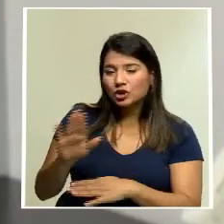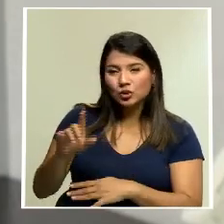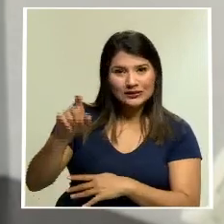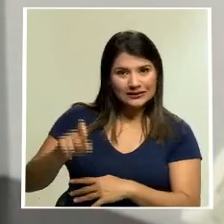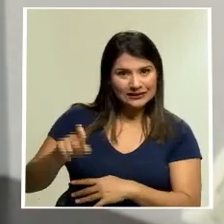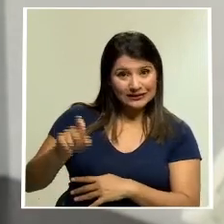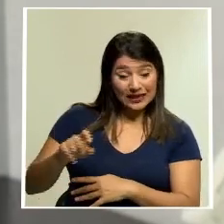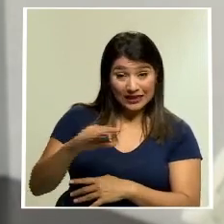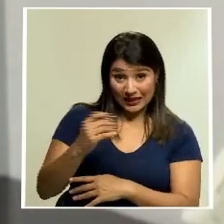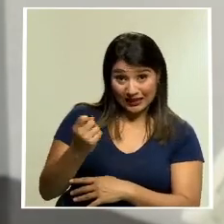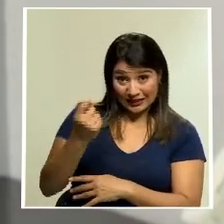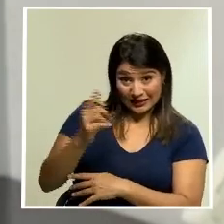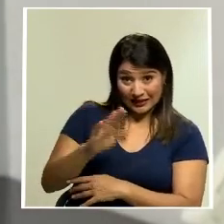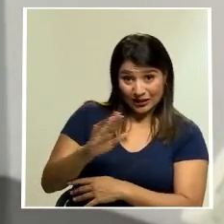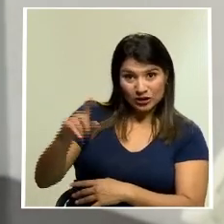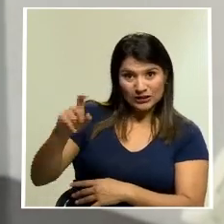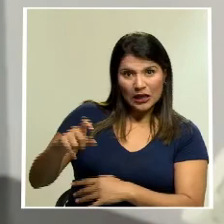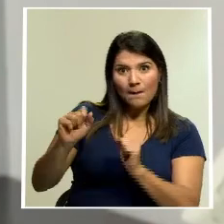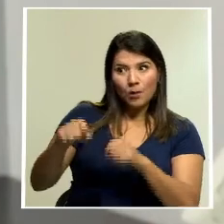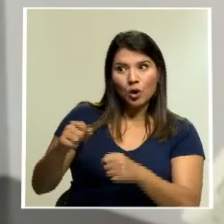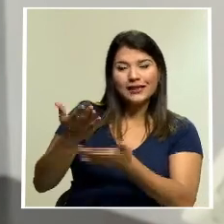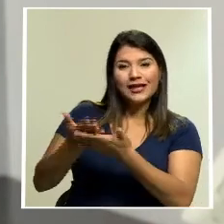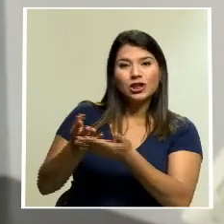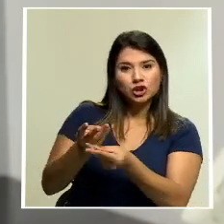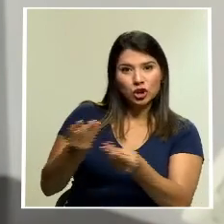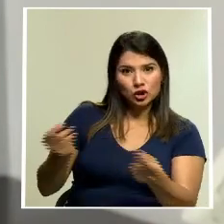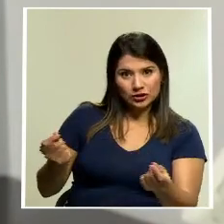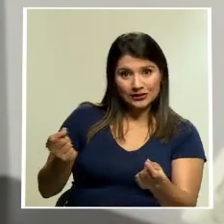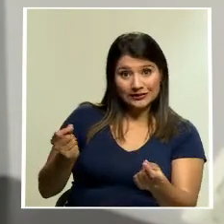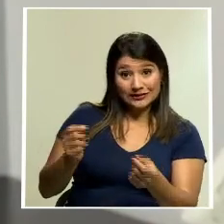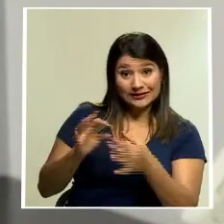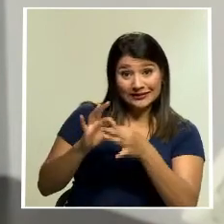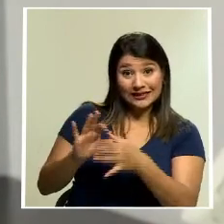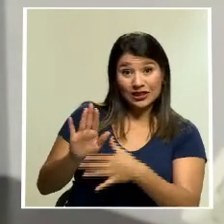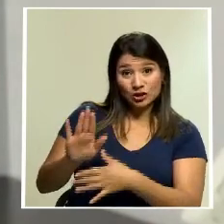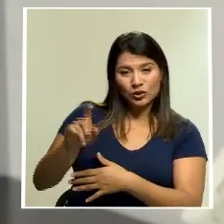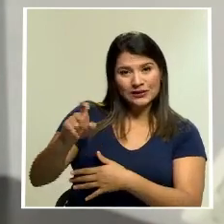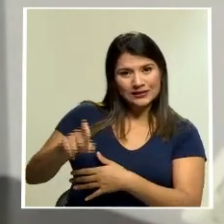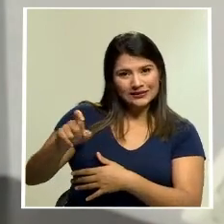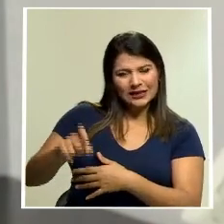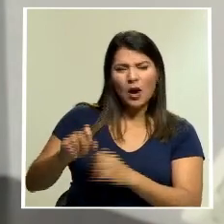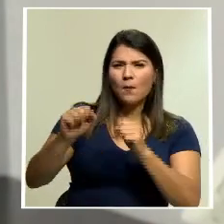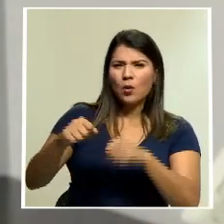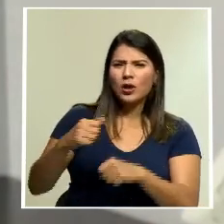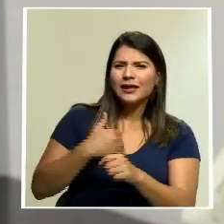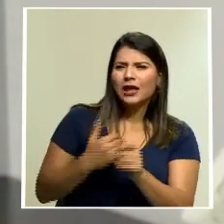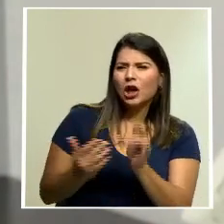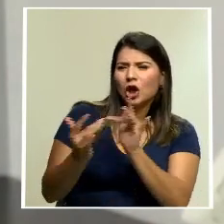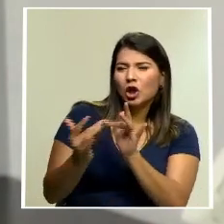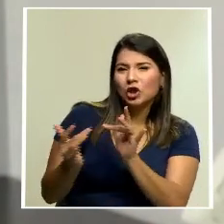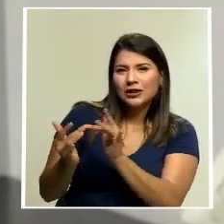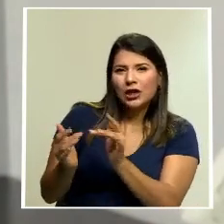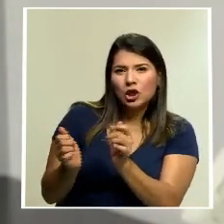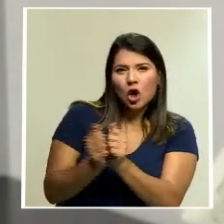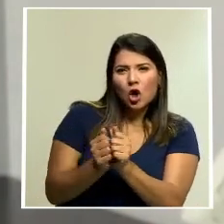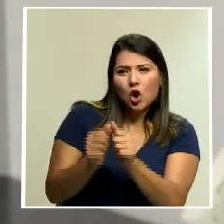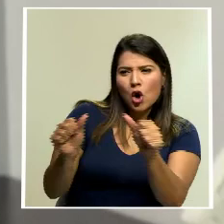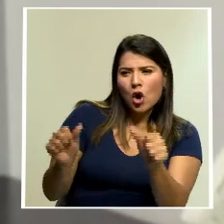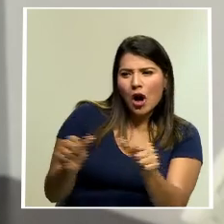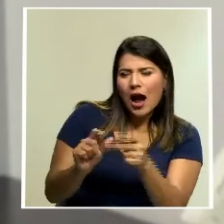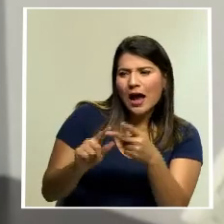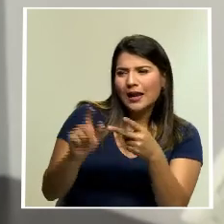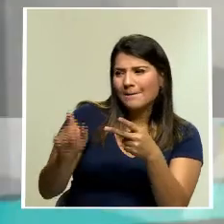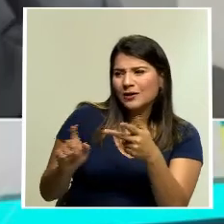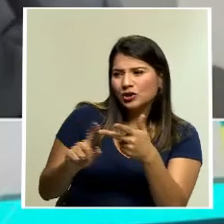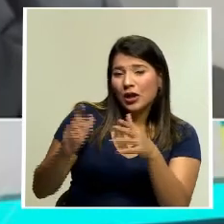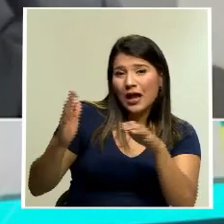necesidades y poder plantearle soluciones a esas necesidades. Tener cercanía con los sectores, con la gente, con los campesinos, con